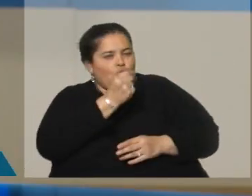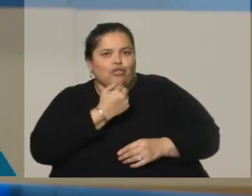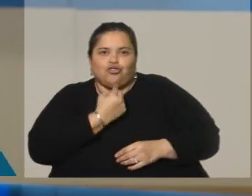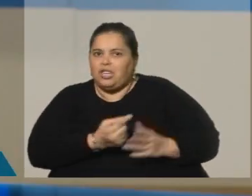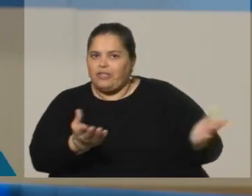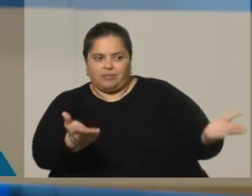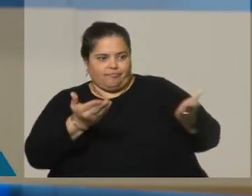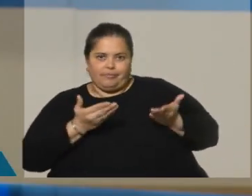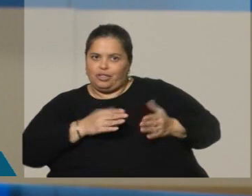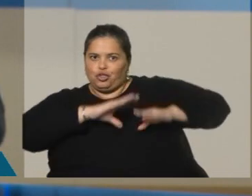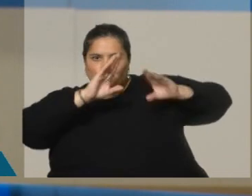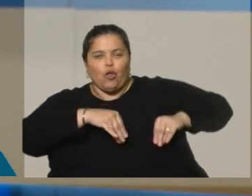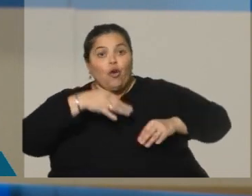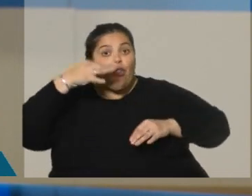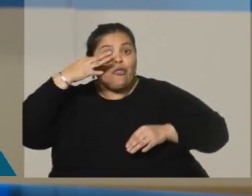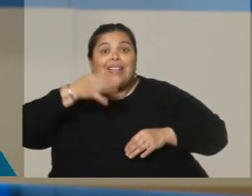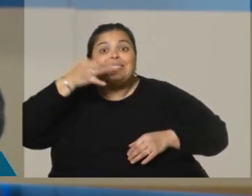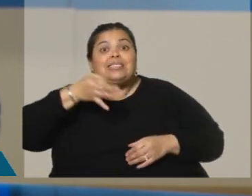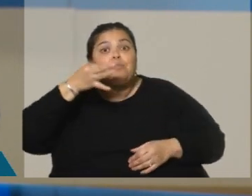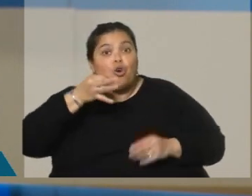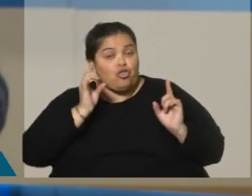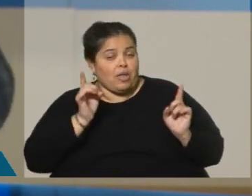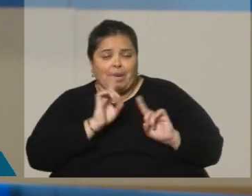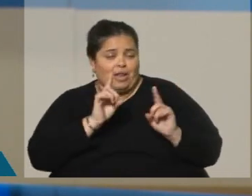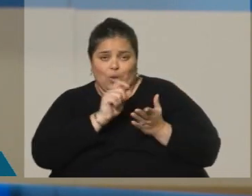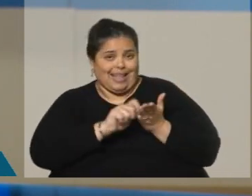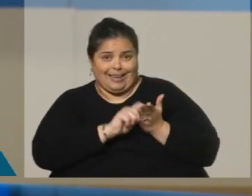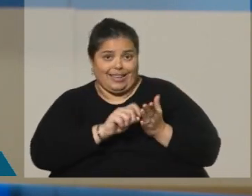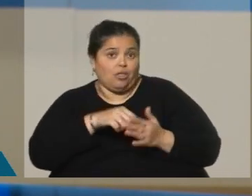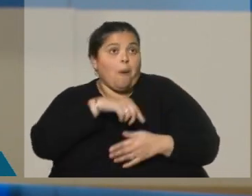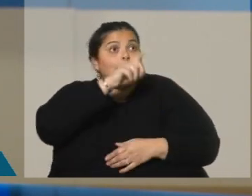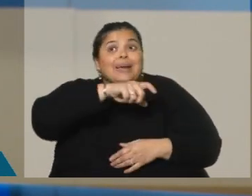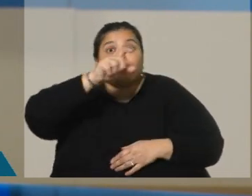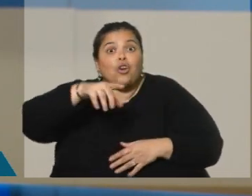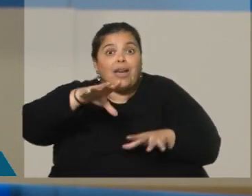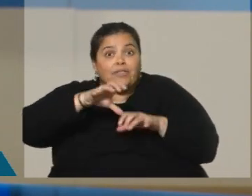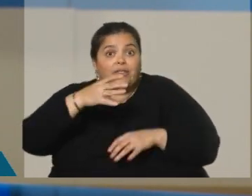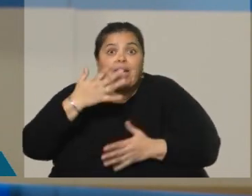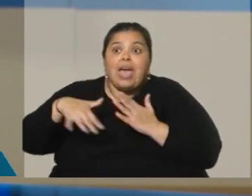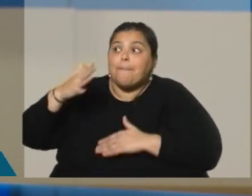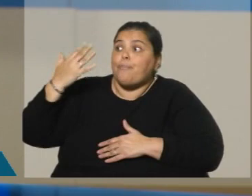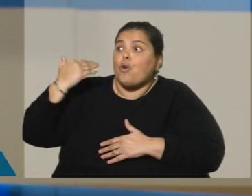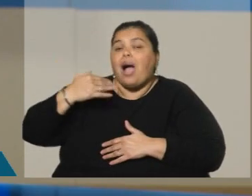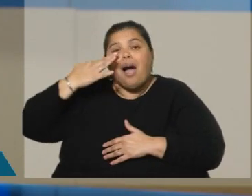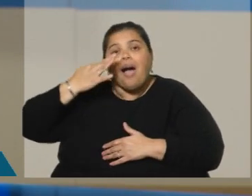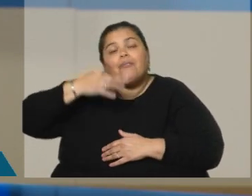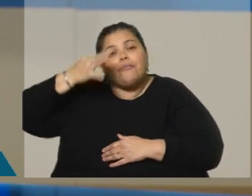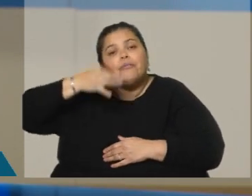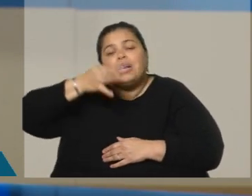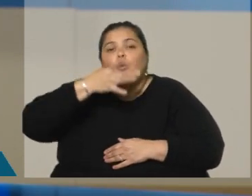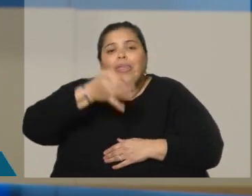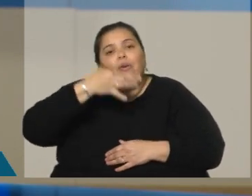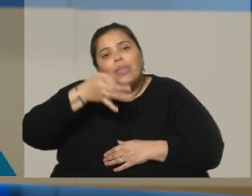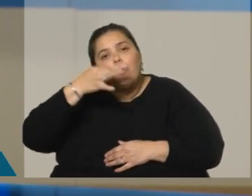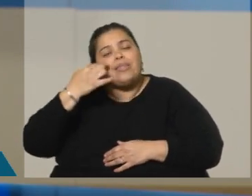No necesariamente es la palabra escrita el documento sino que es una una un testimonio de